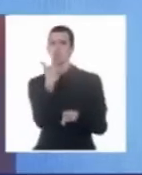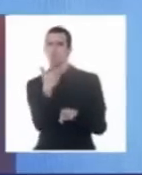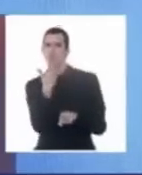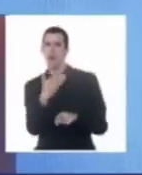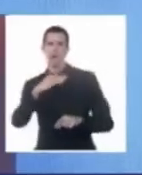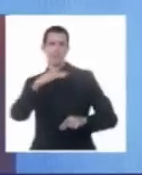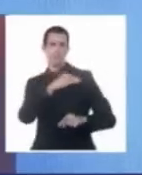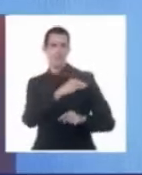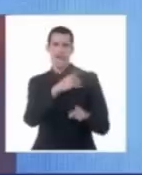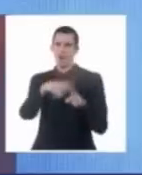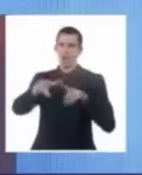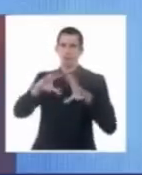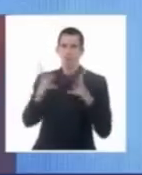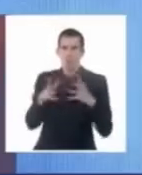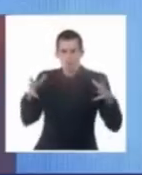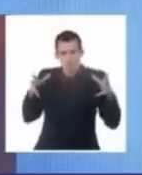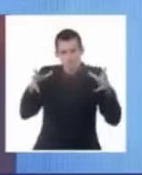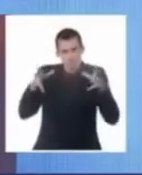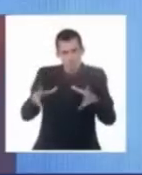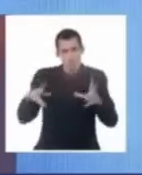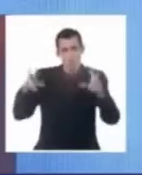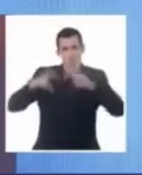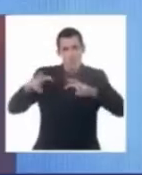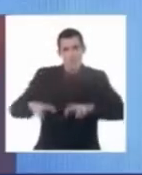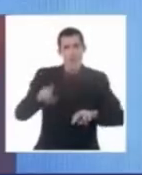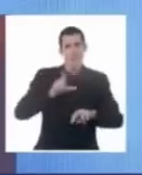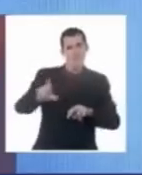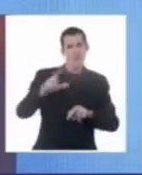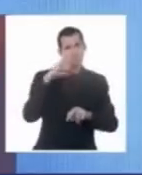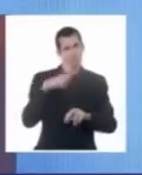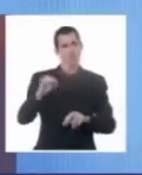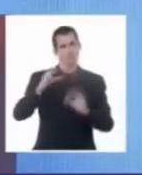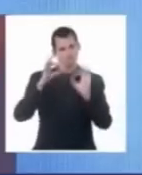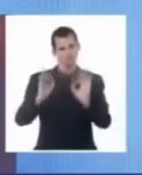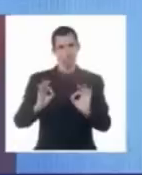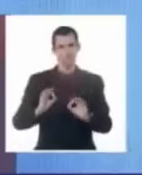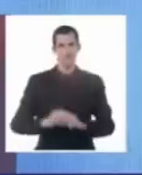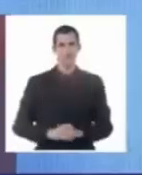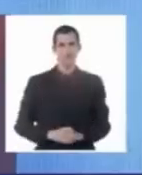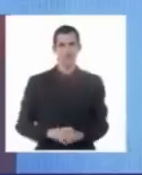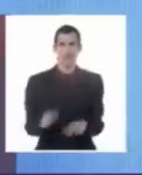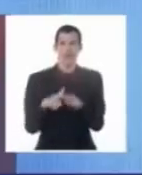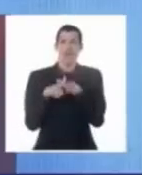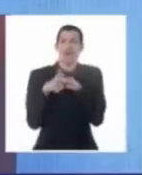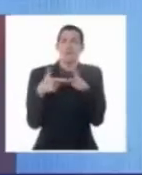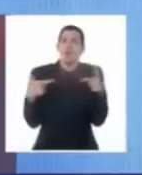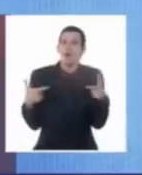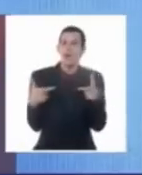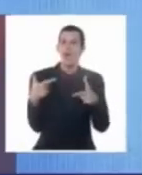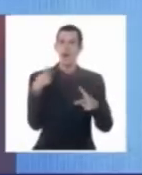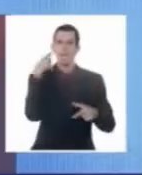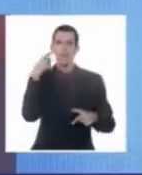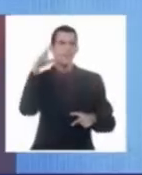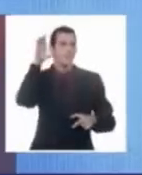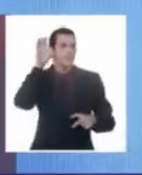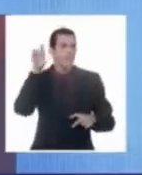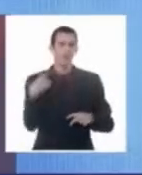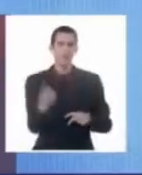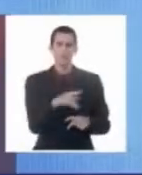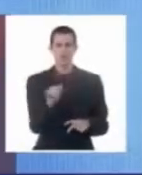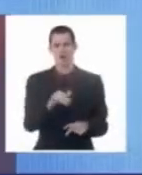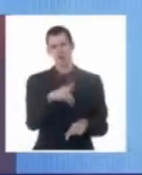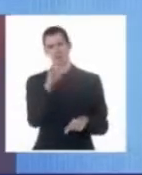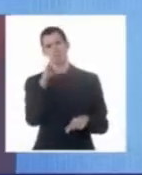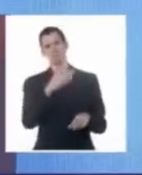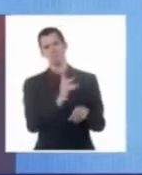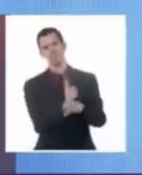nuestro pueblo que participa en estas investigaciones y se le ha dado a la mayoría de estos casos que hemos tenido en los últimos tiempos una respuesta rápida en cuarenta y ocho horas